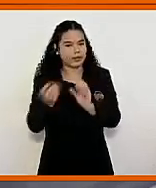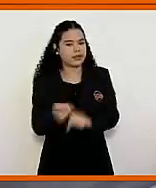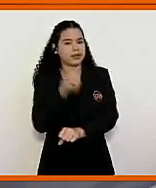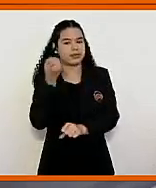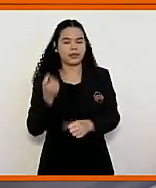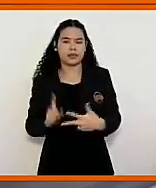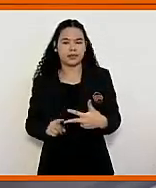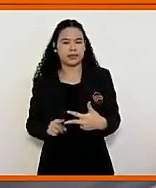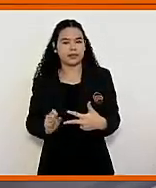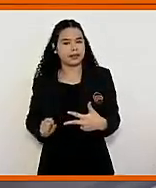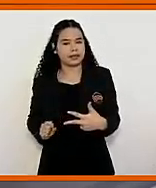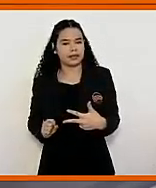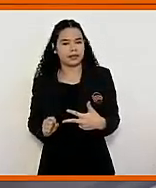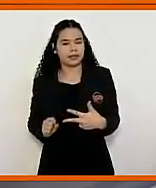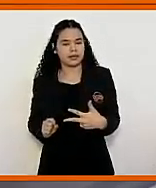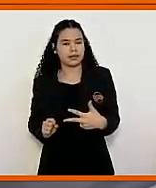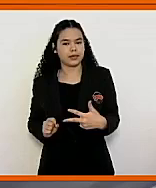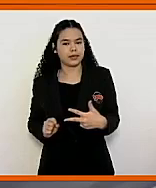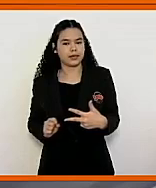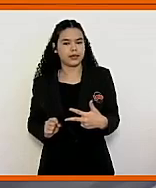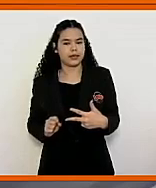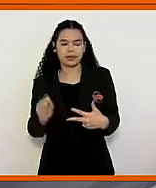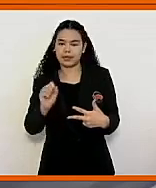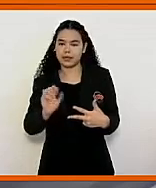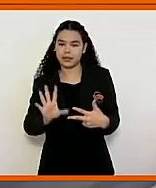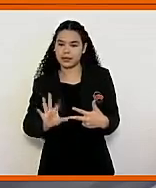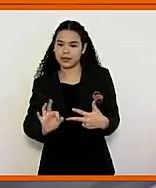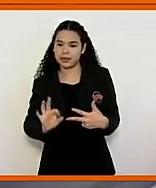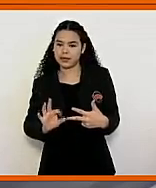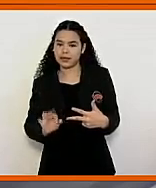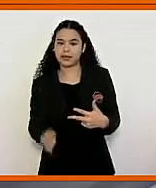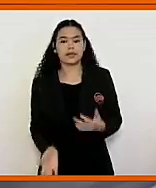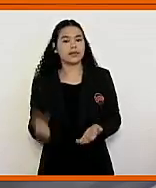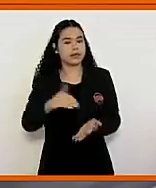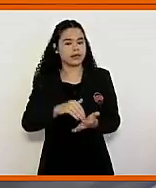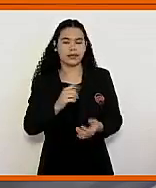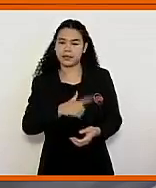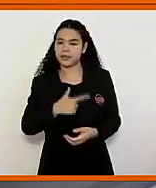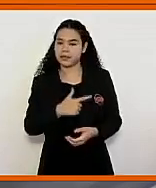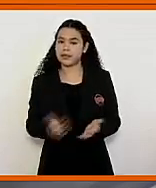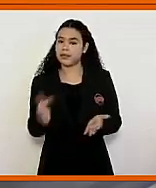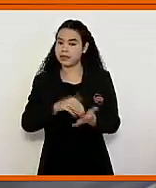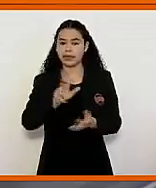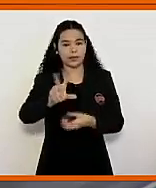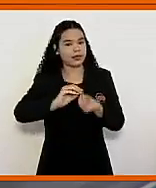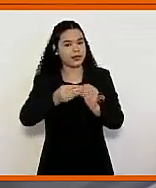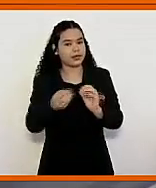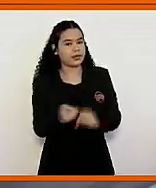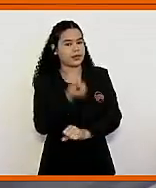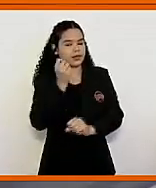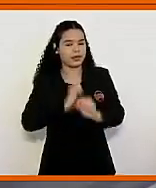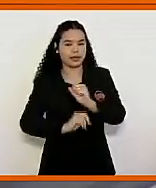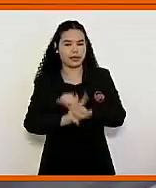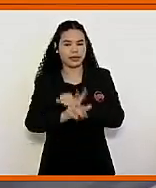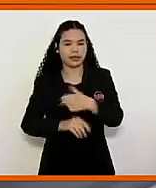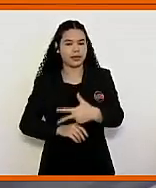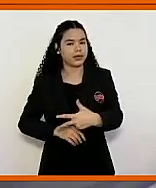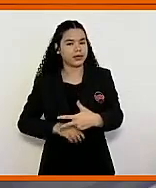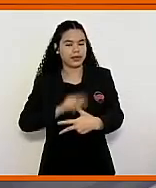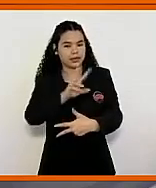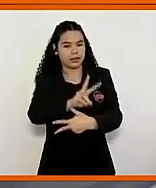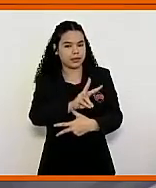ganador. Este es el 19, con mucho gusto te repito, los tres números favorecidos son